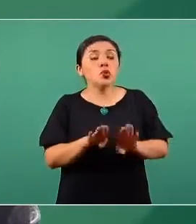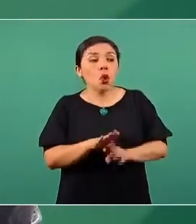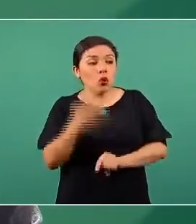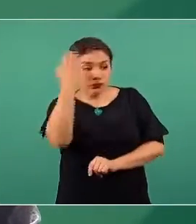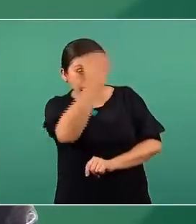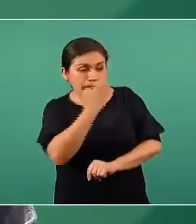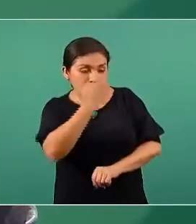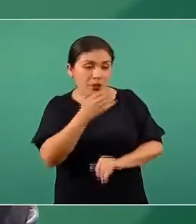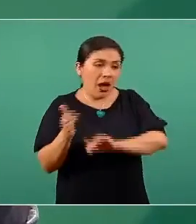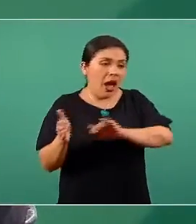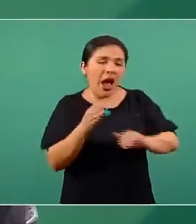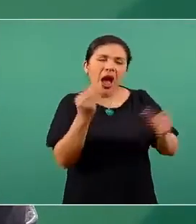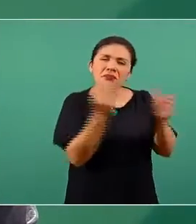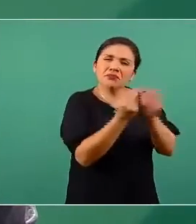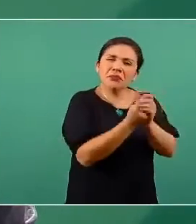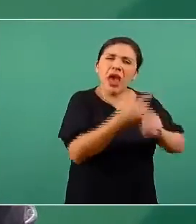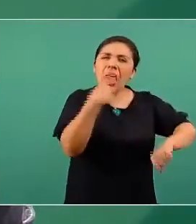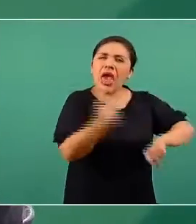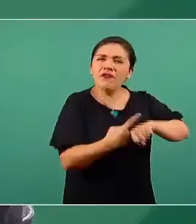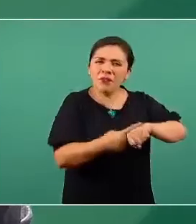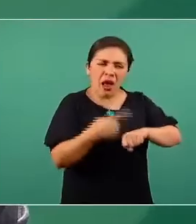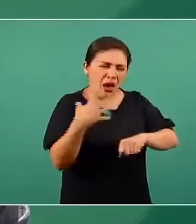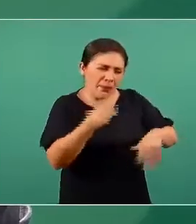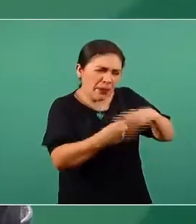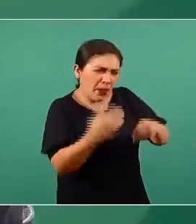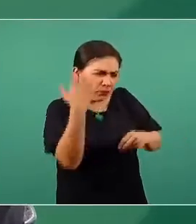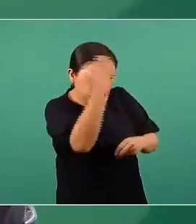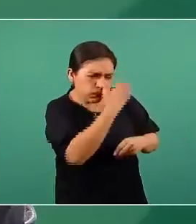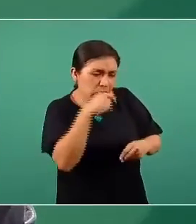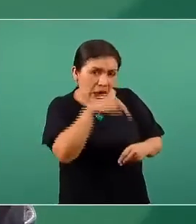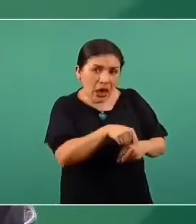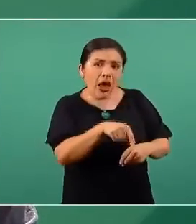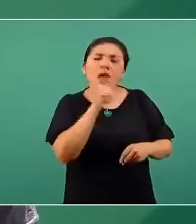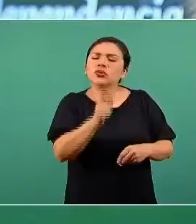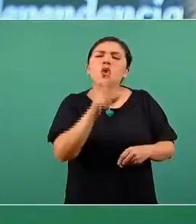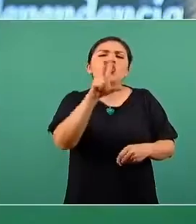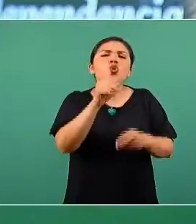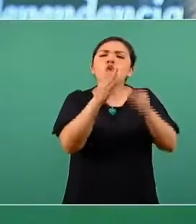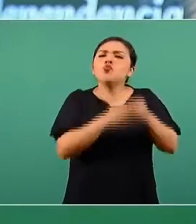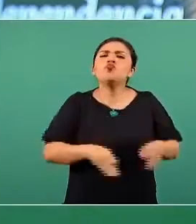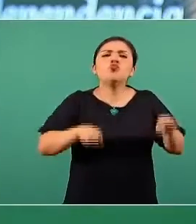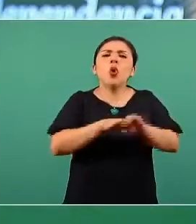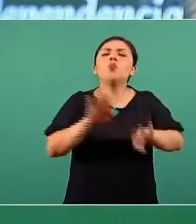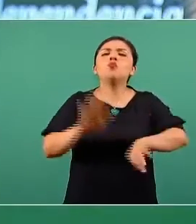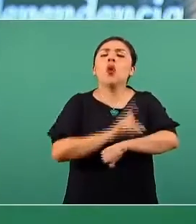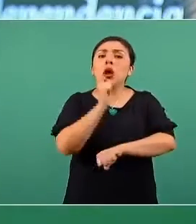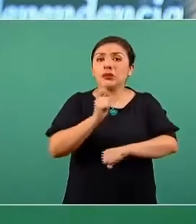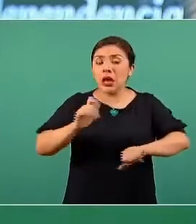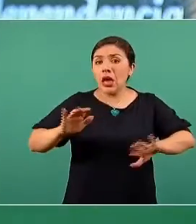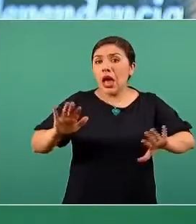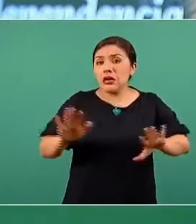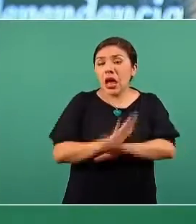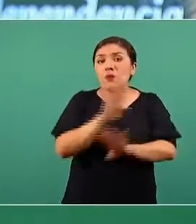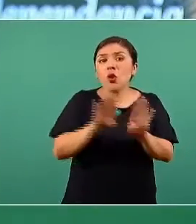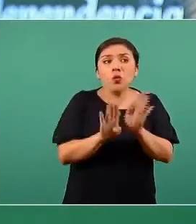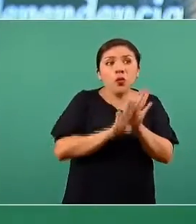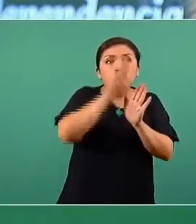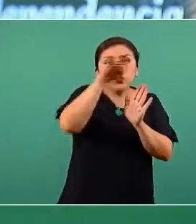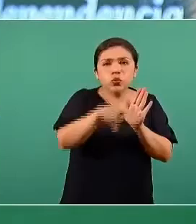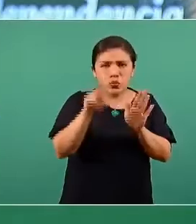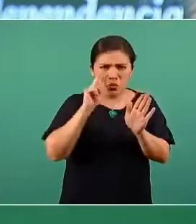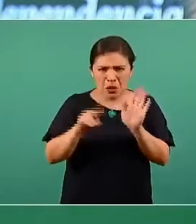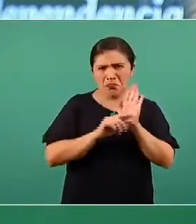intrascendente porque no cambia la impresión diagnóstica que se tiene de la misma. Ayer el doctor Alomía presentó una curva epidémica que se puede